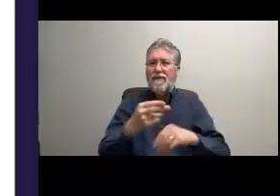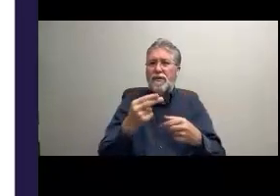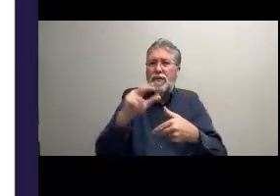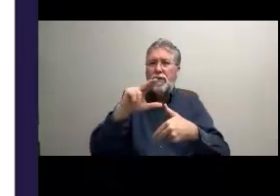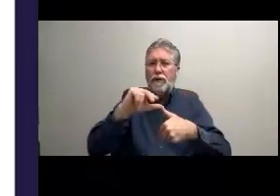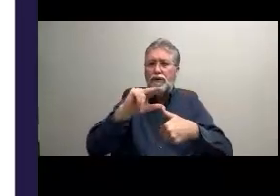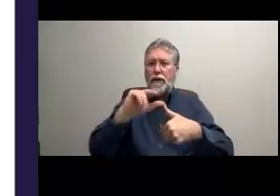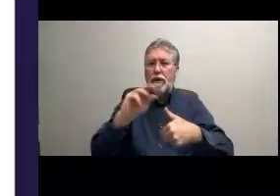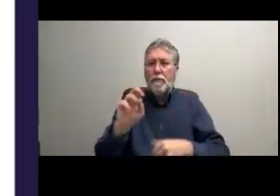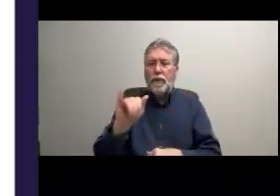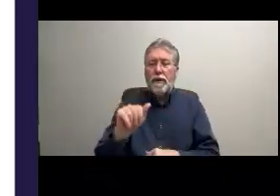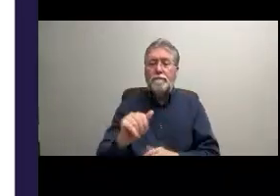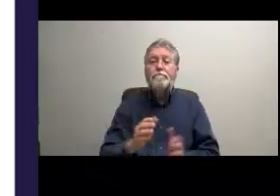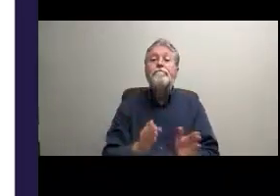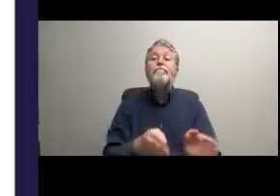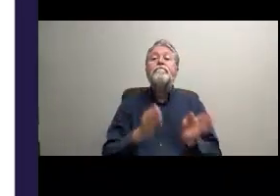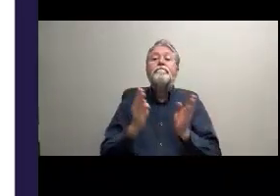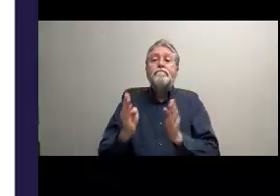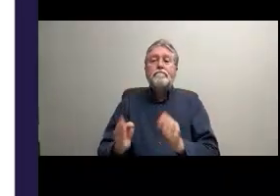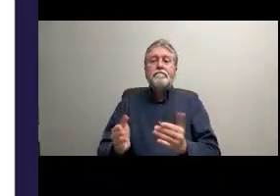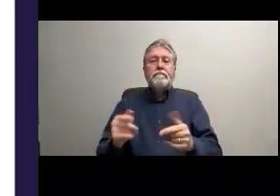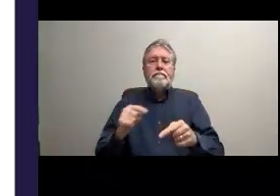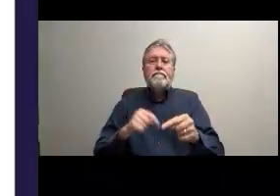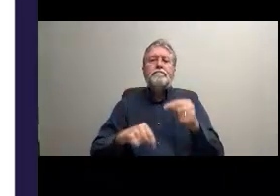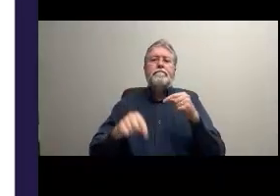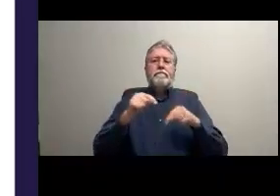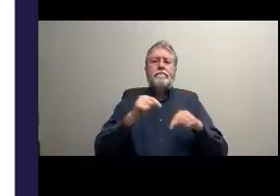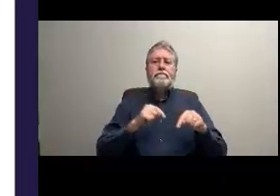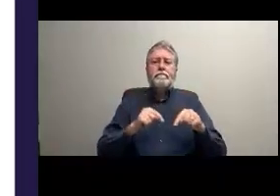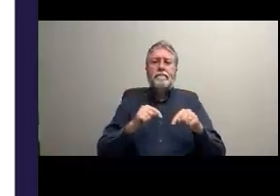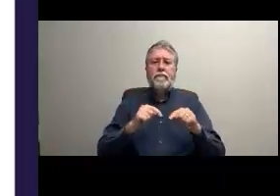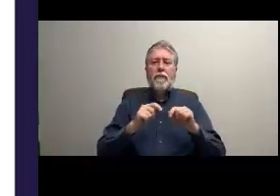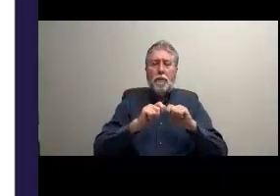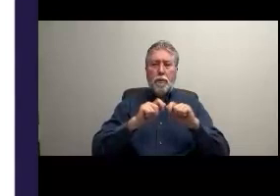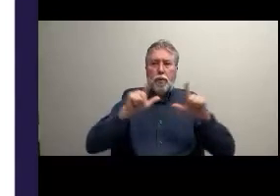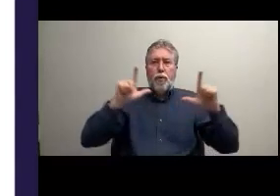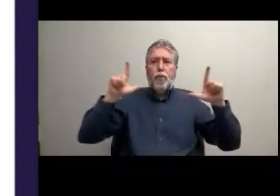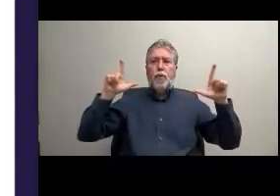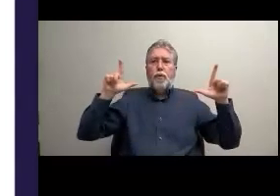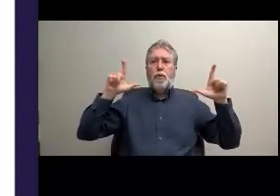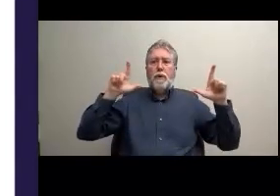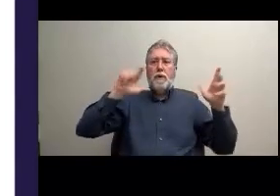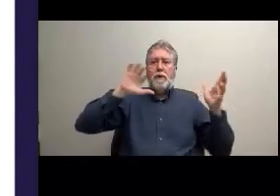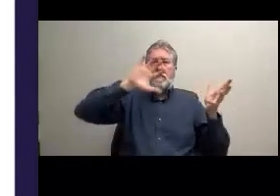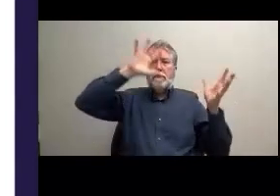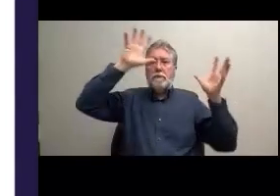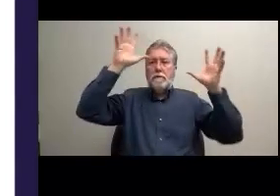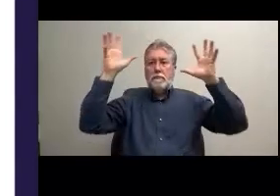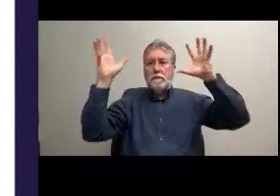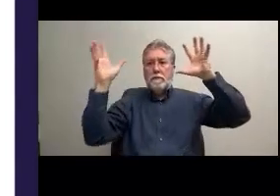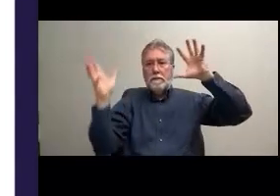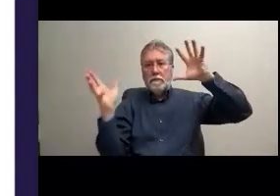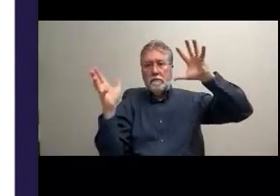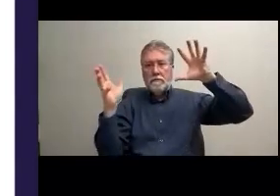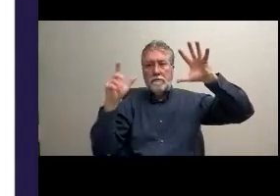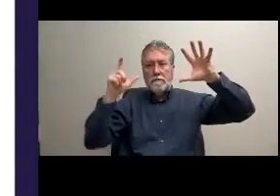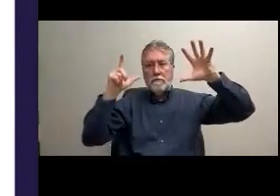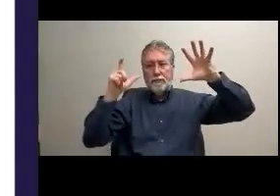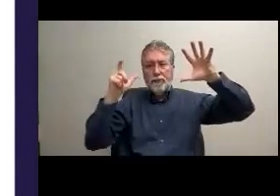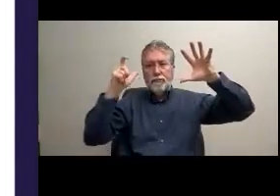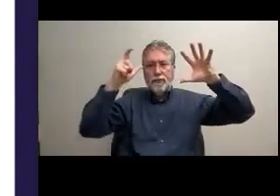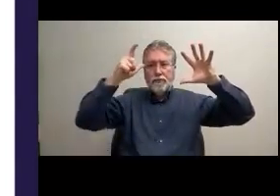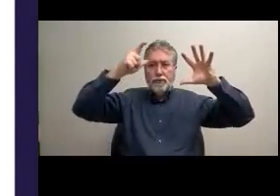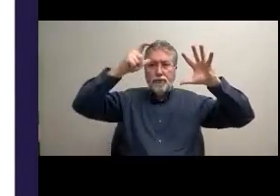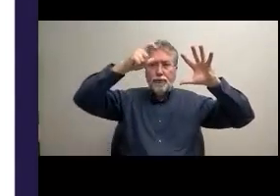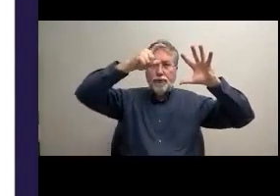Estupendo. Vamos a dar un paso atrás y mirarlo tanto en el espacio como en el tiempo. Primero voy a mostrar la luminosidad de las